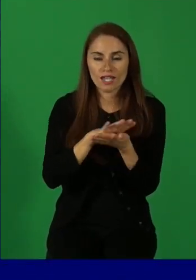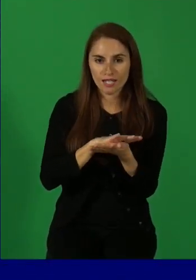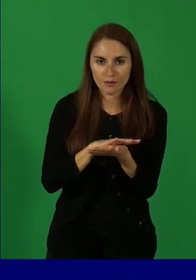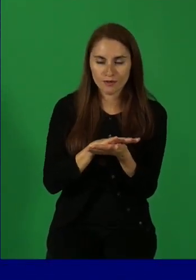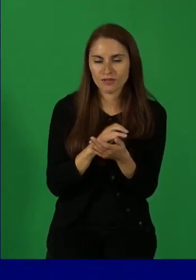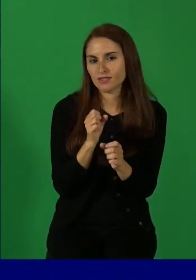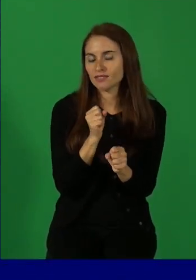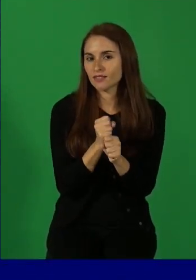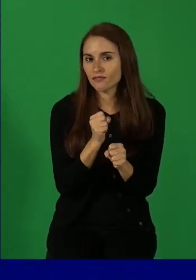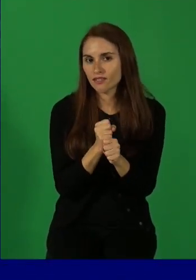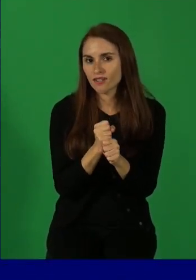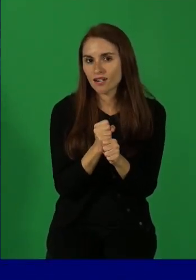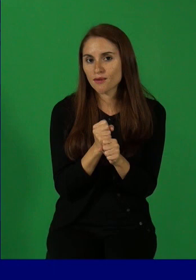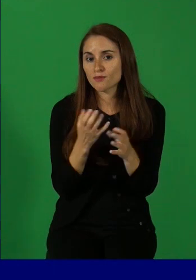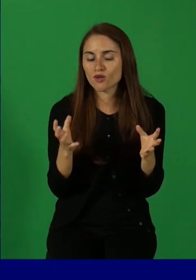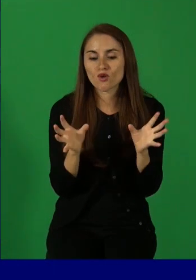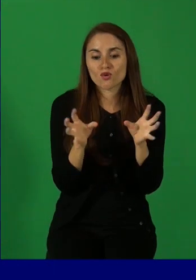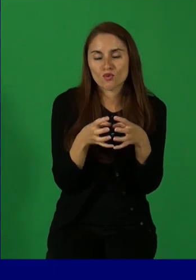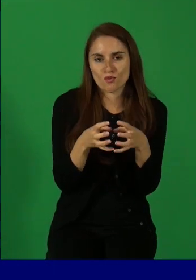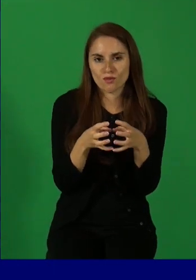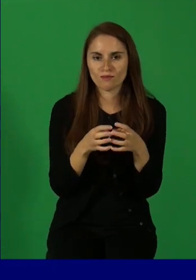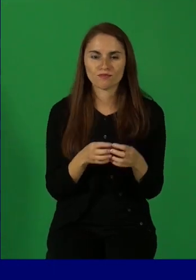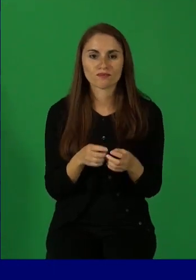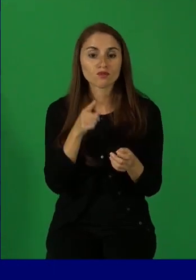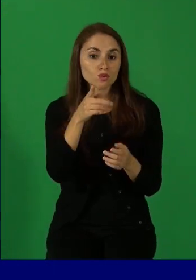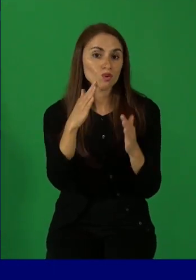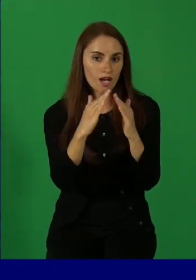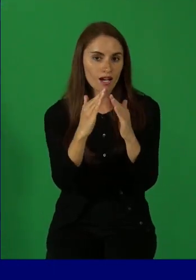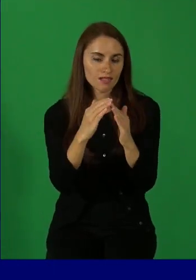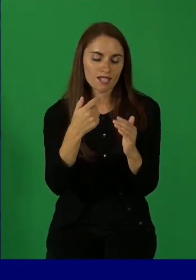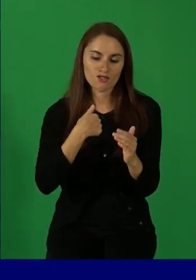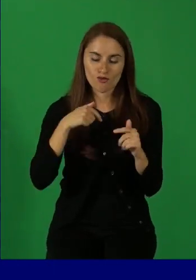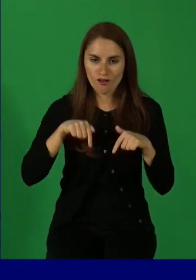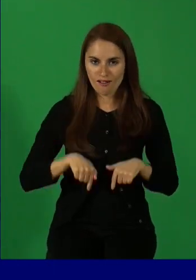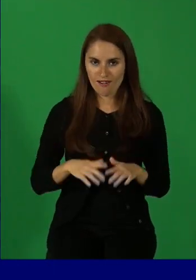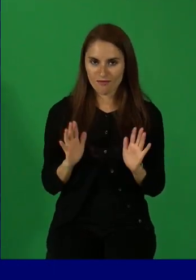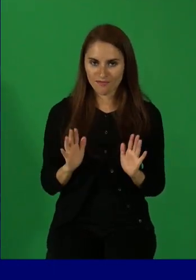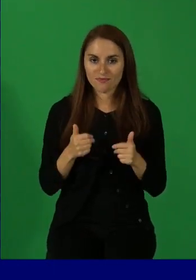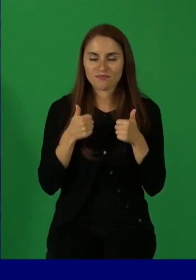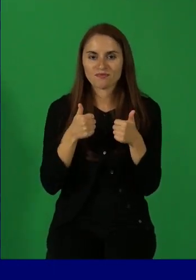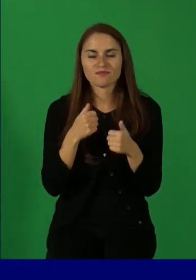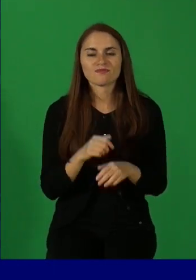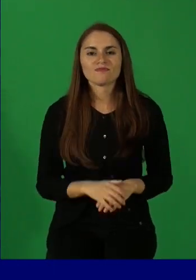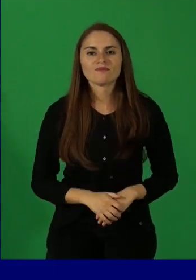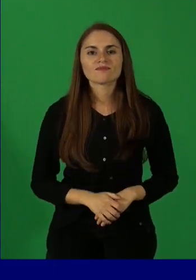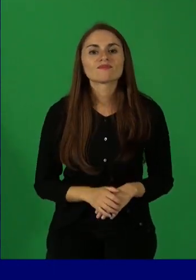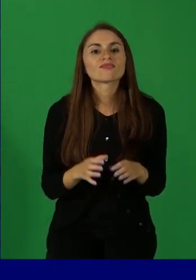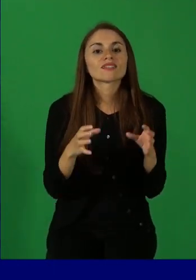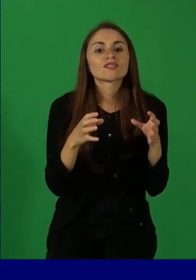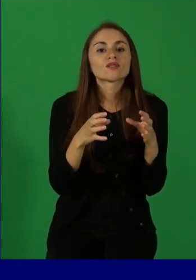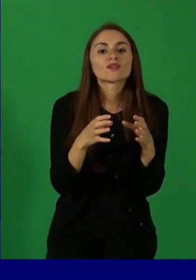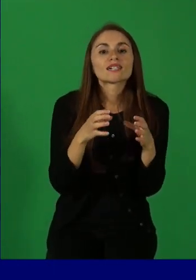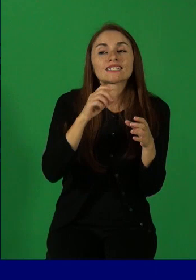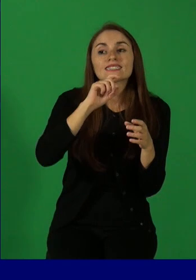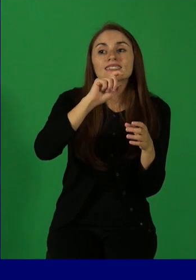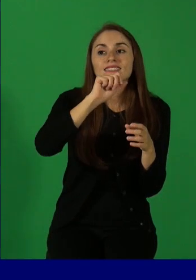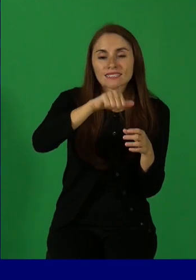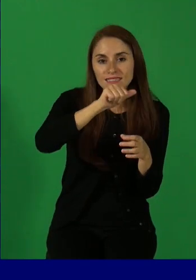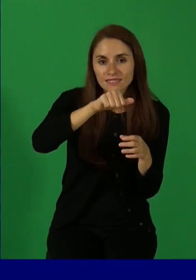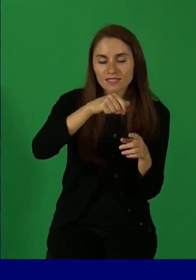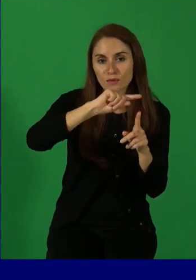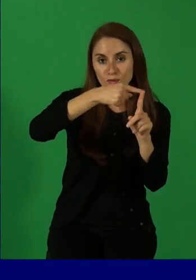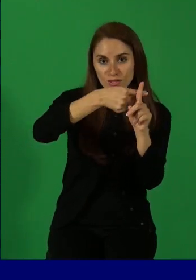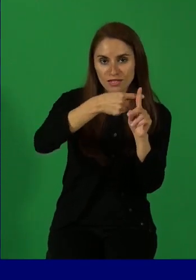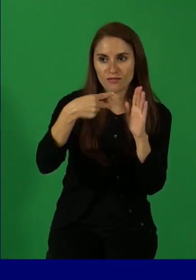estamos trabajando en conjunto, tú en tu casa y yo guiándote acá. Veamos entonces 16 positivo dividido